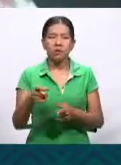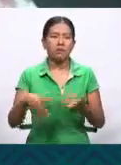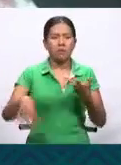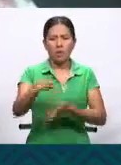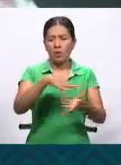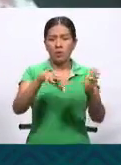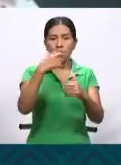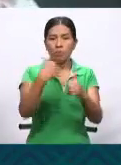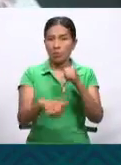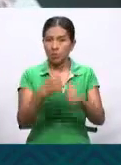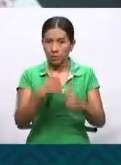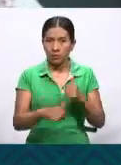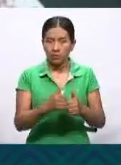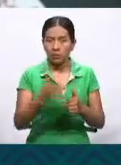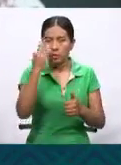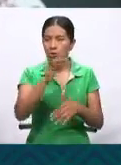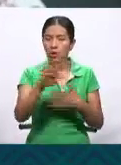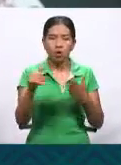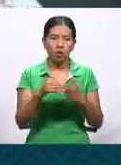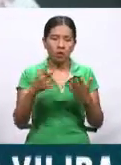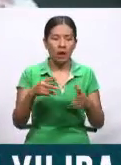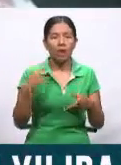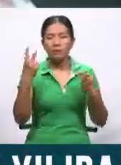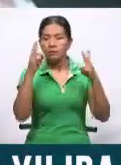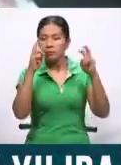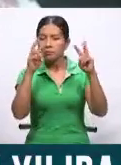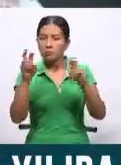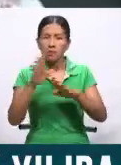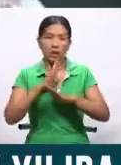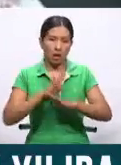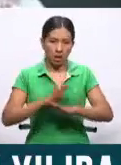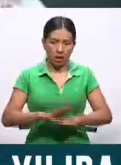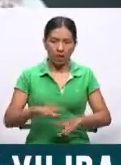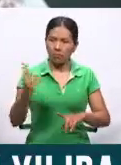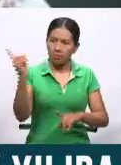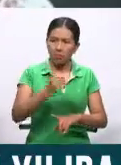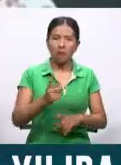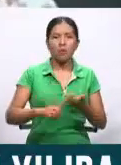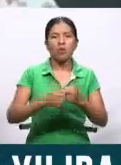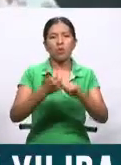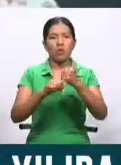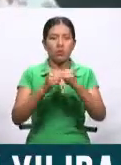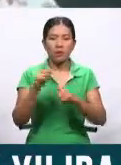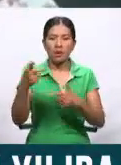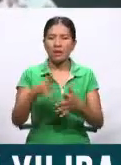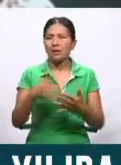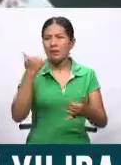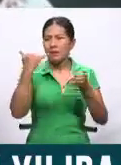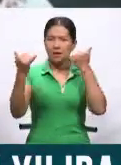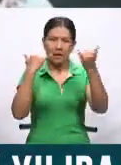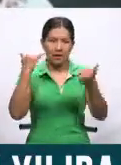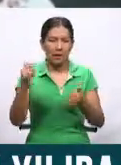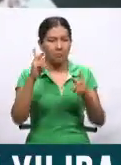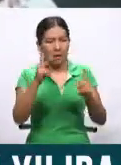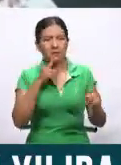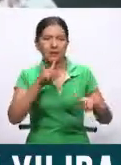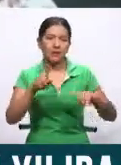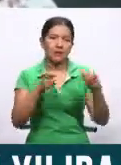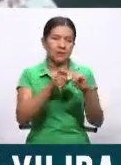revuelo, porque hasta ese momento todo estaba tranquilo. El señor llama, empieza a amenazar al